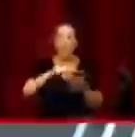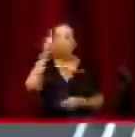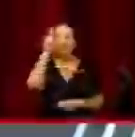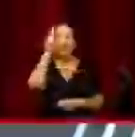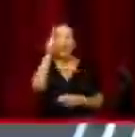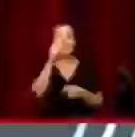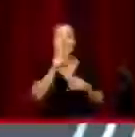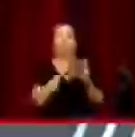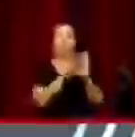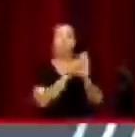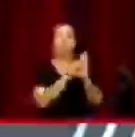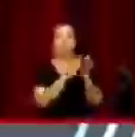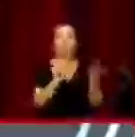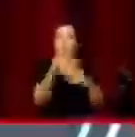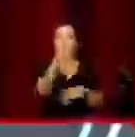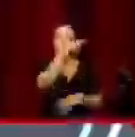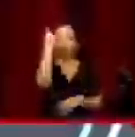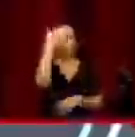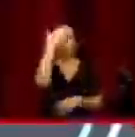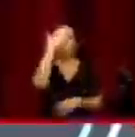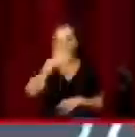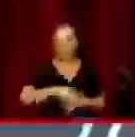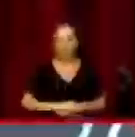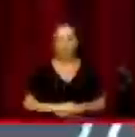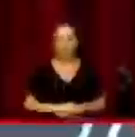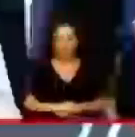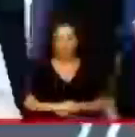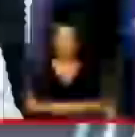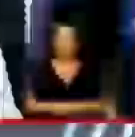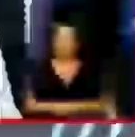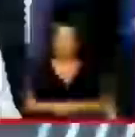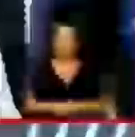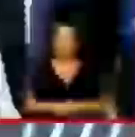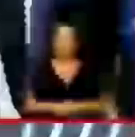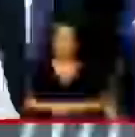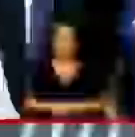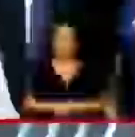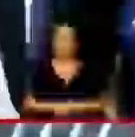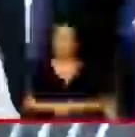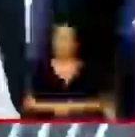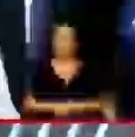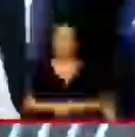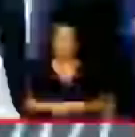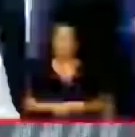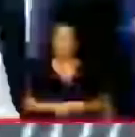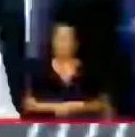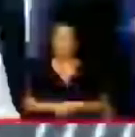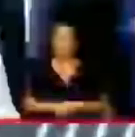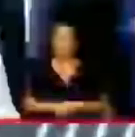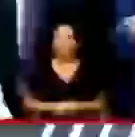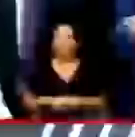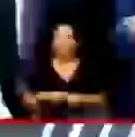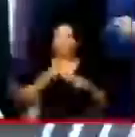oficialismo, no al FMI y demás. Empieza a moverse y obviamente ahora cualquier medida que se tome